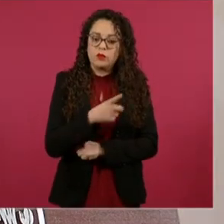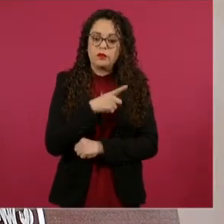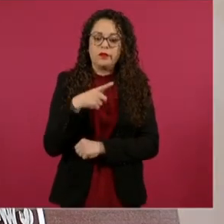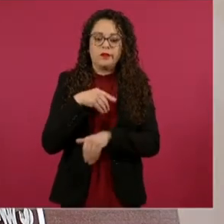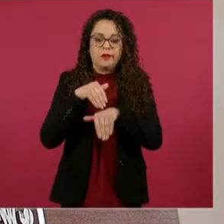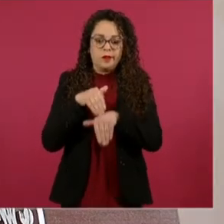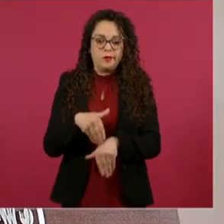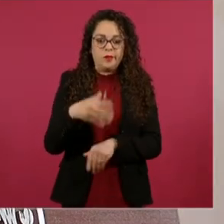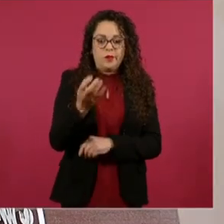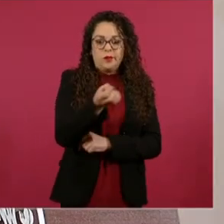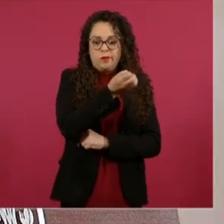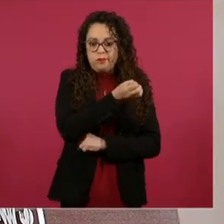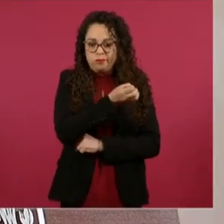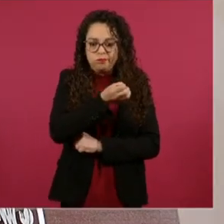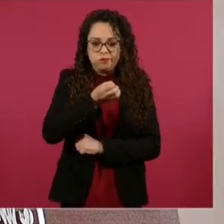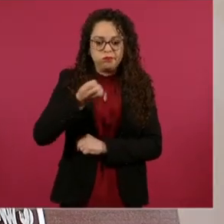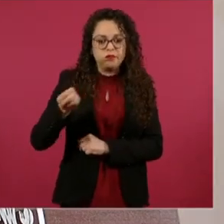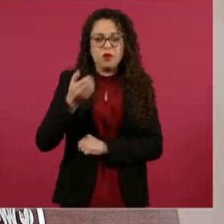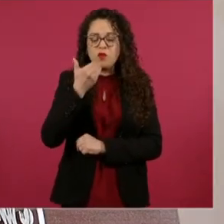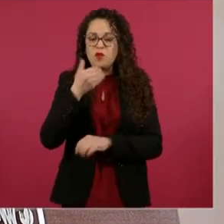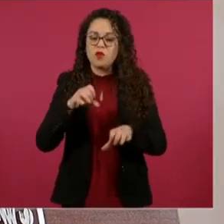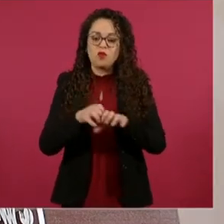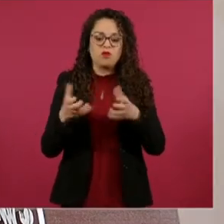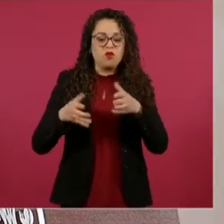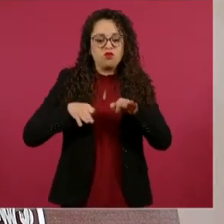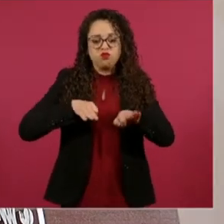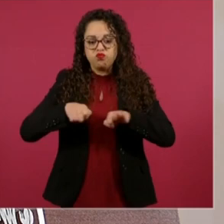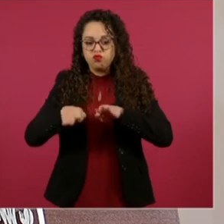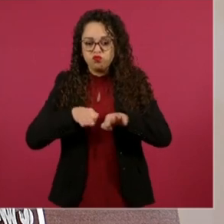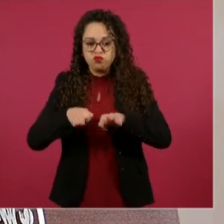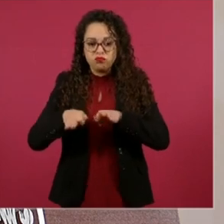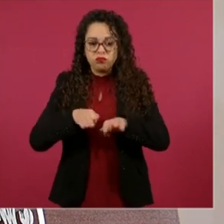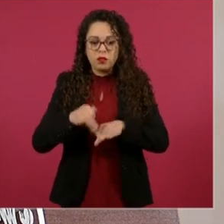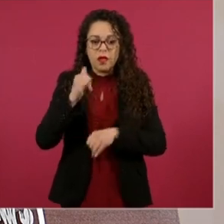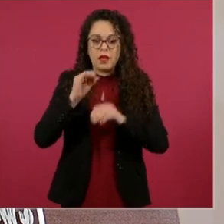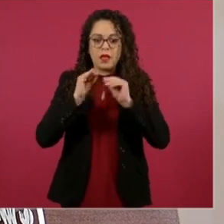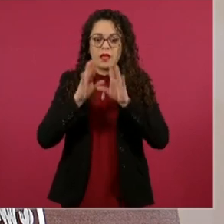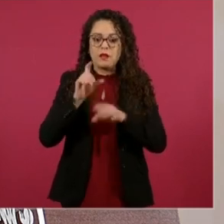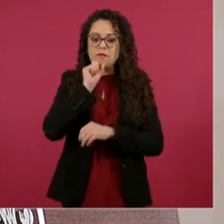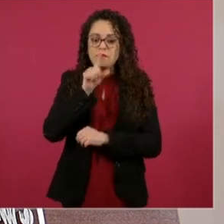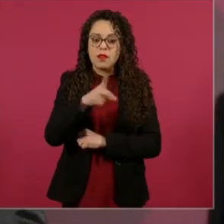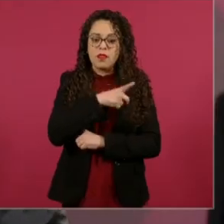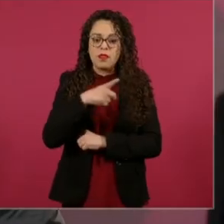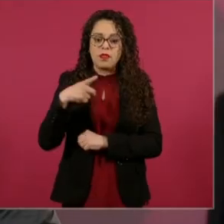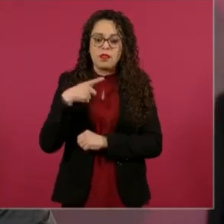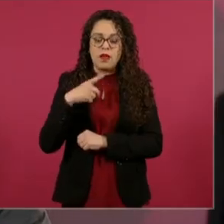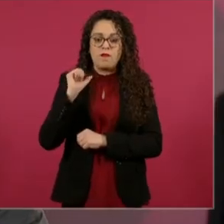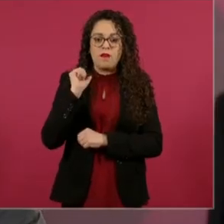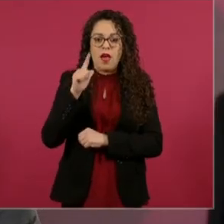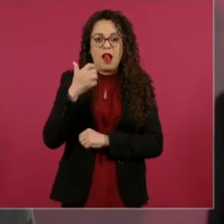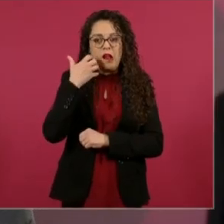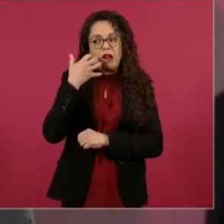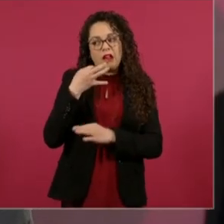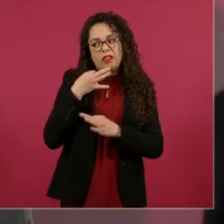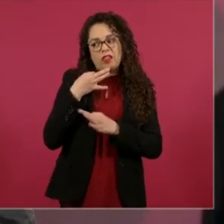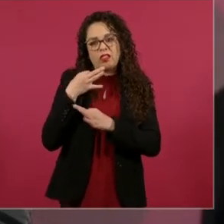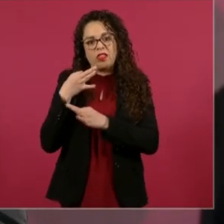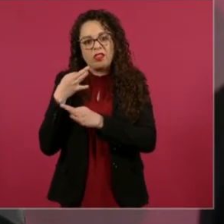disciplina, su capacidad operativa y, por supuesto, y sobre todo, evitar estas tentaciones y que no